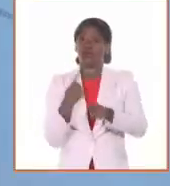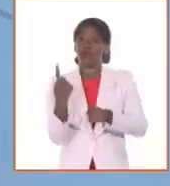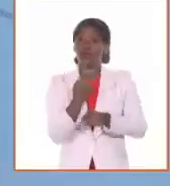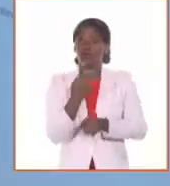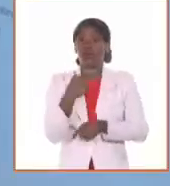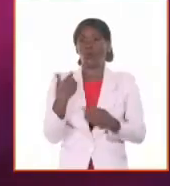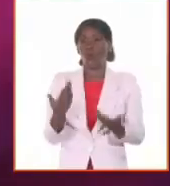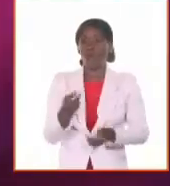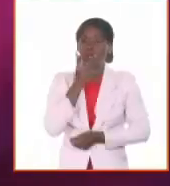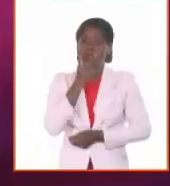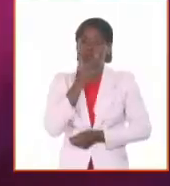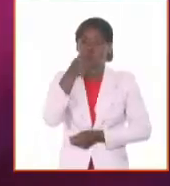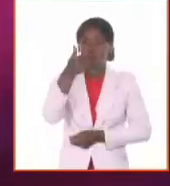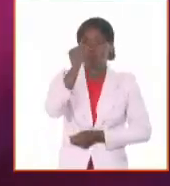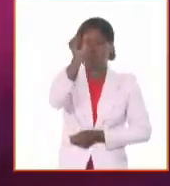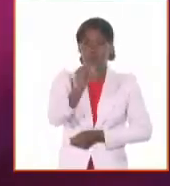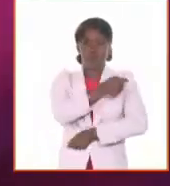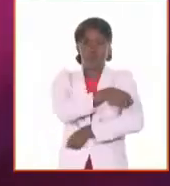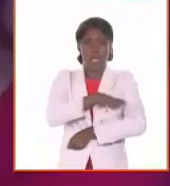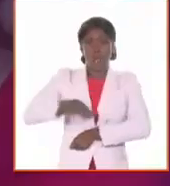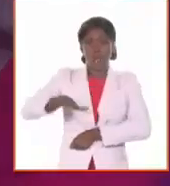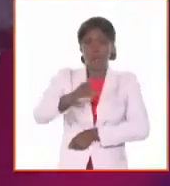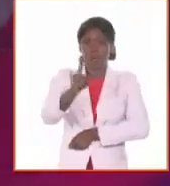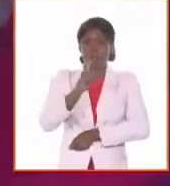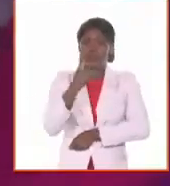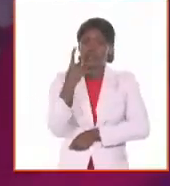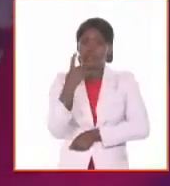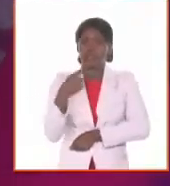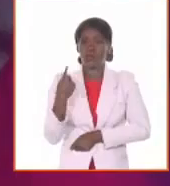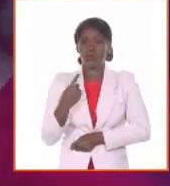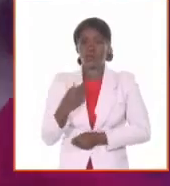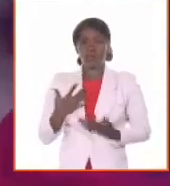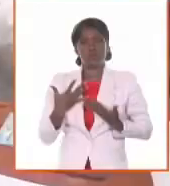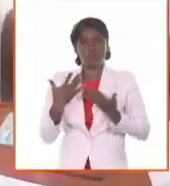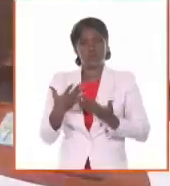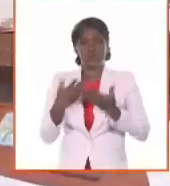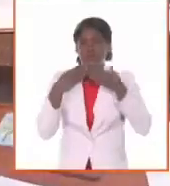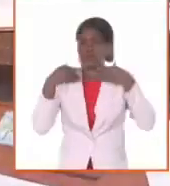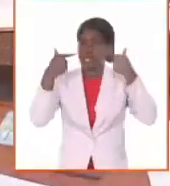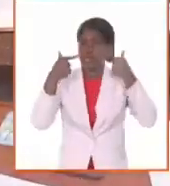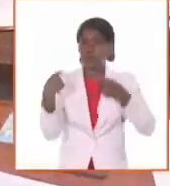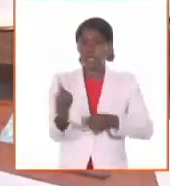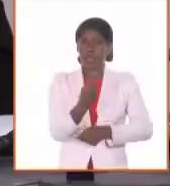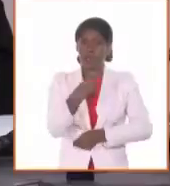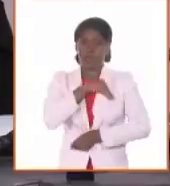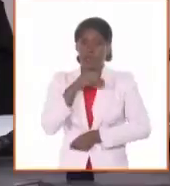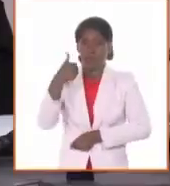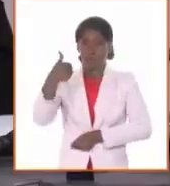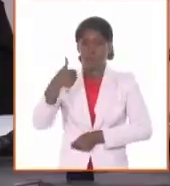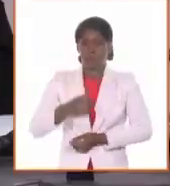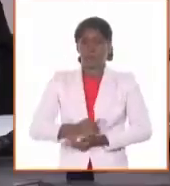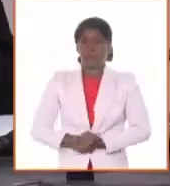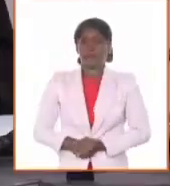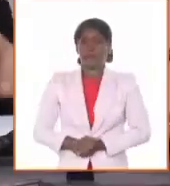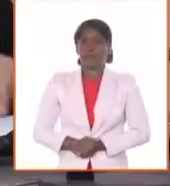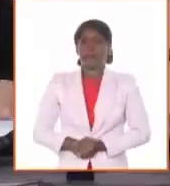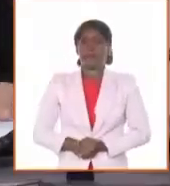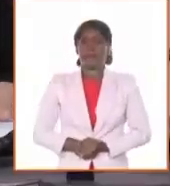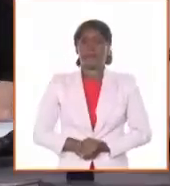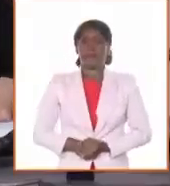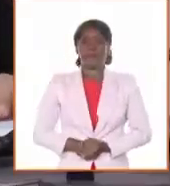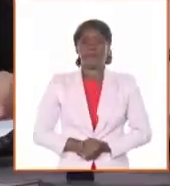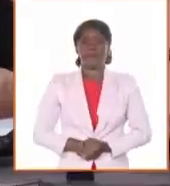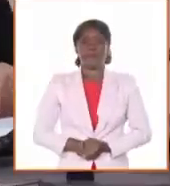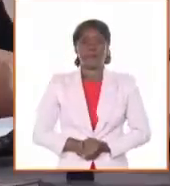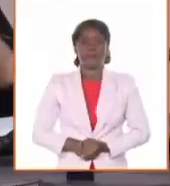trato a la persona que concurra por su servicio y dolby cervezas perdió para este espacio informativo bueno